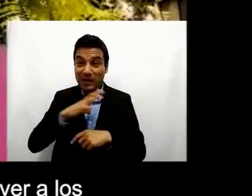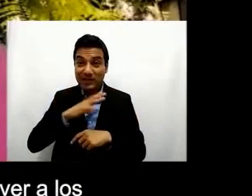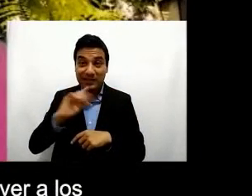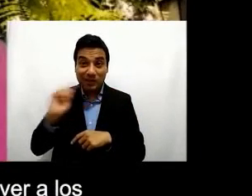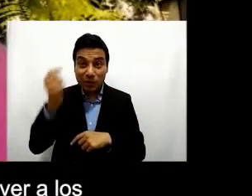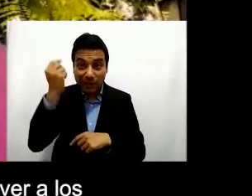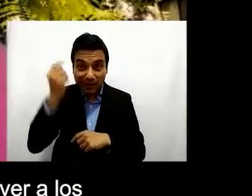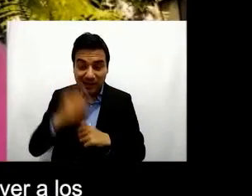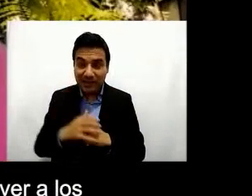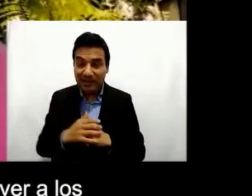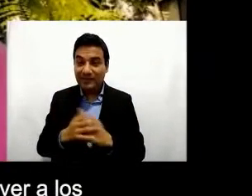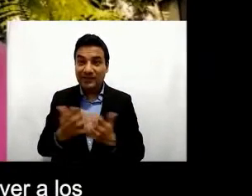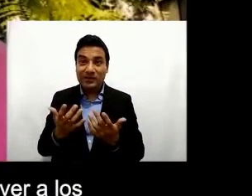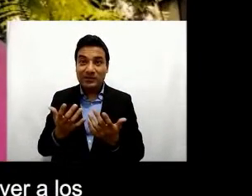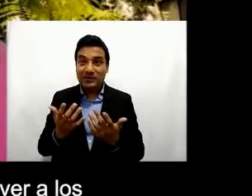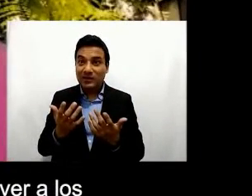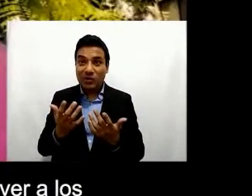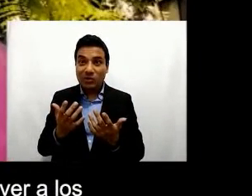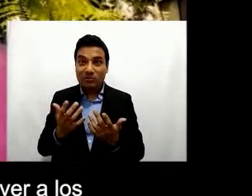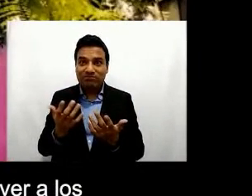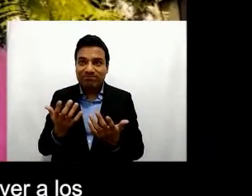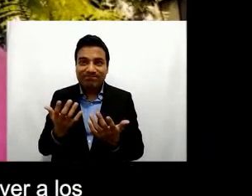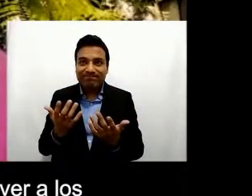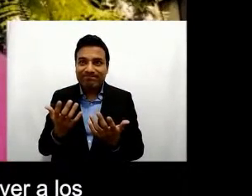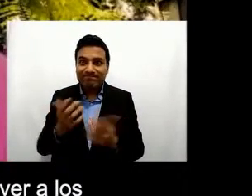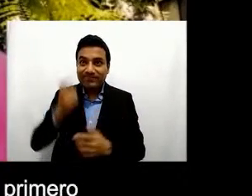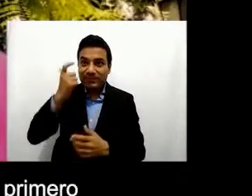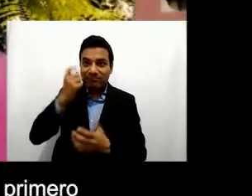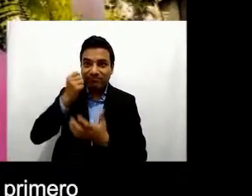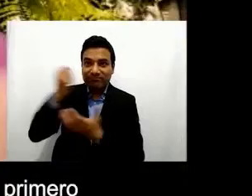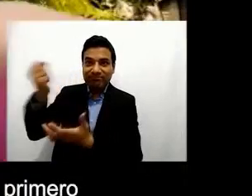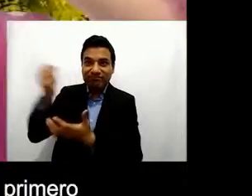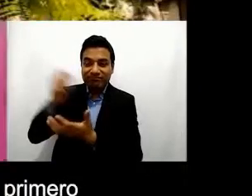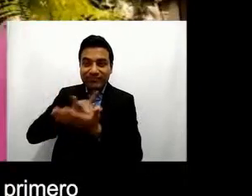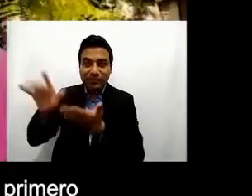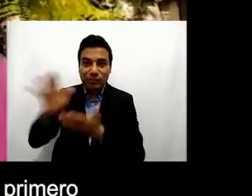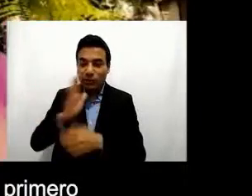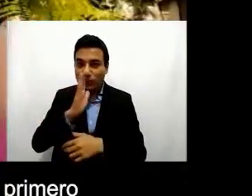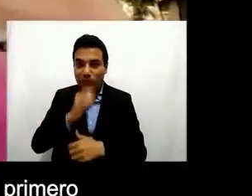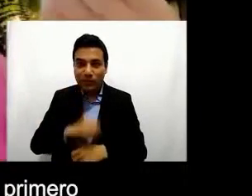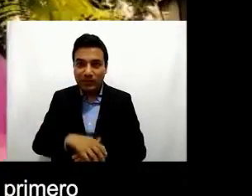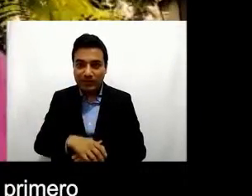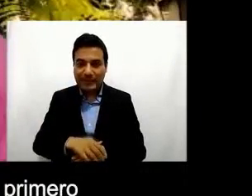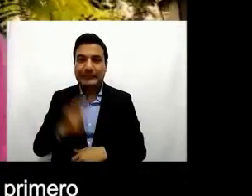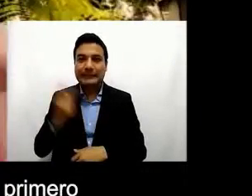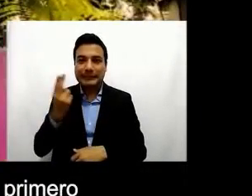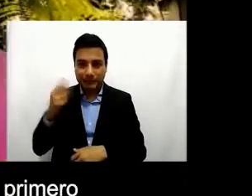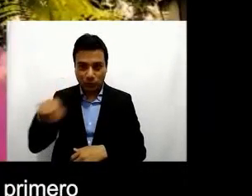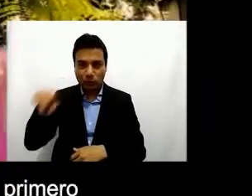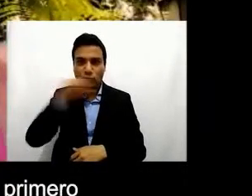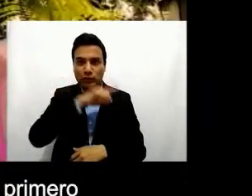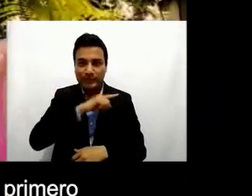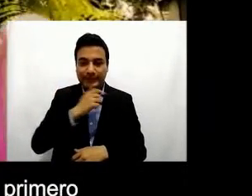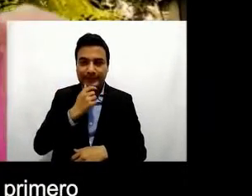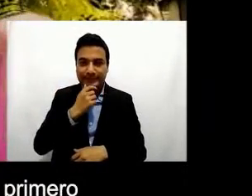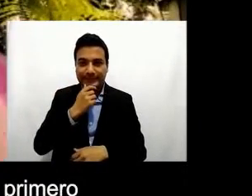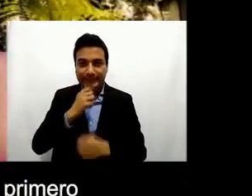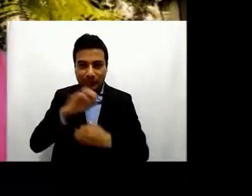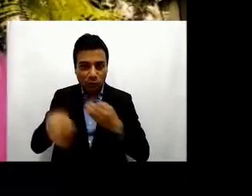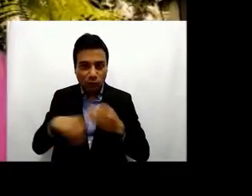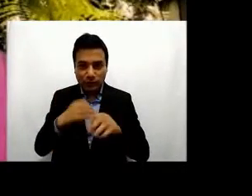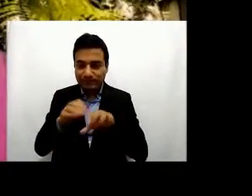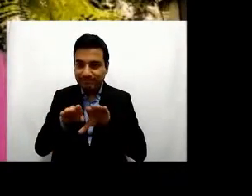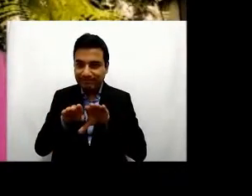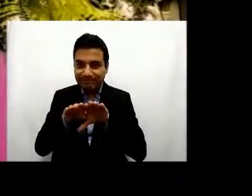las personas para poder acceder a los recursos o los apoyos. Y entonces eso requirió de generar estrategias para primero poner un piso parejo, que